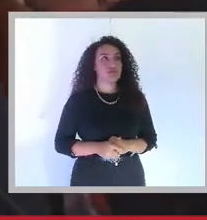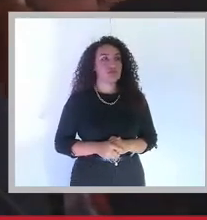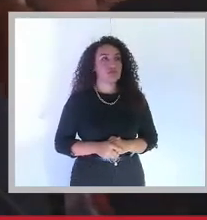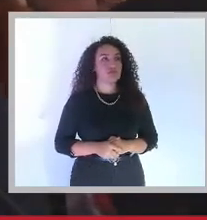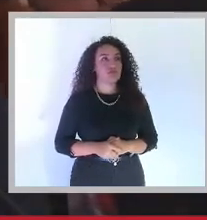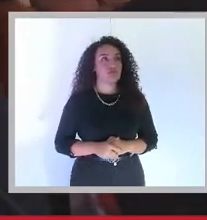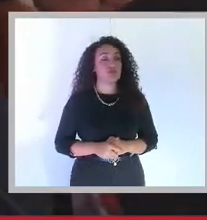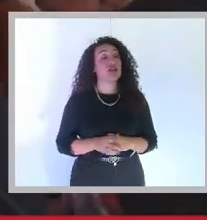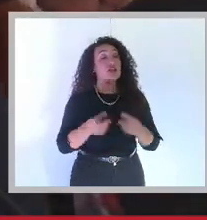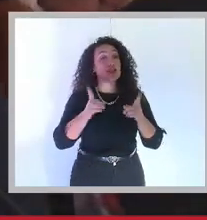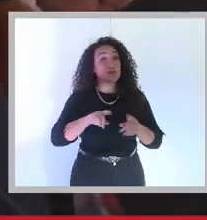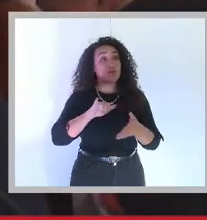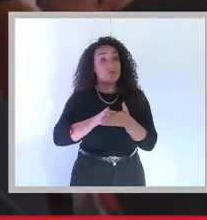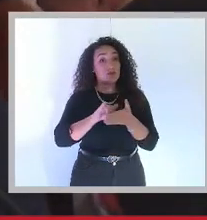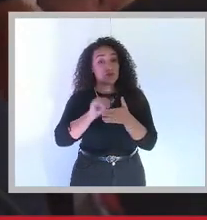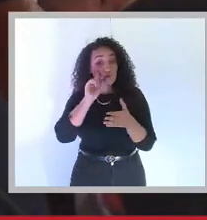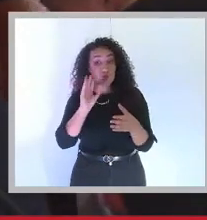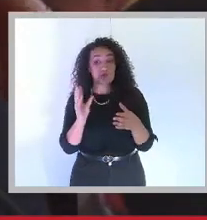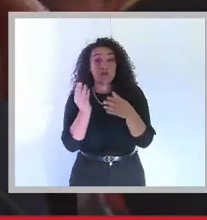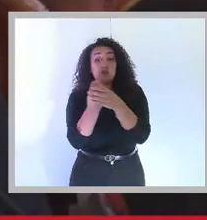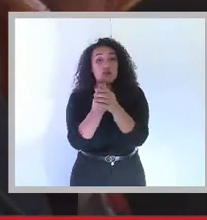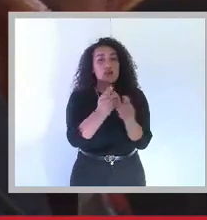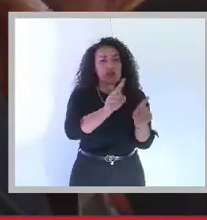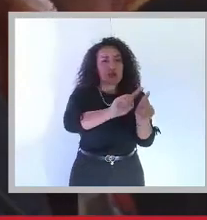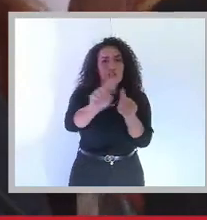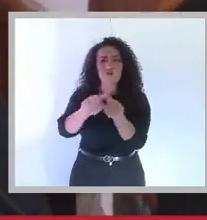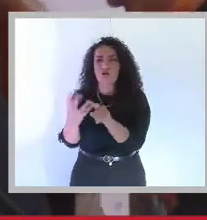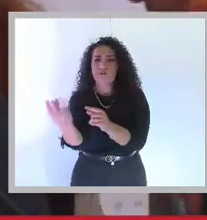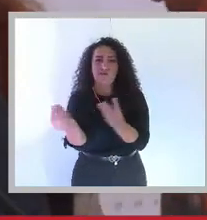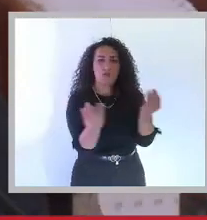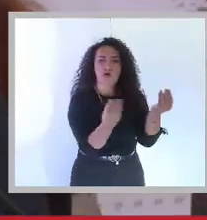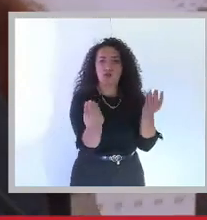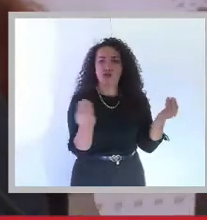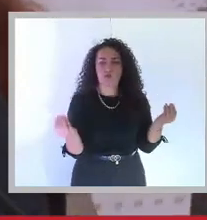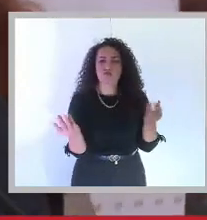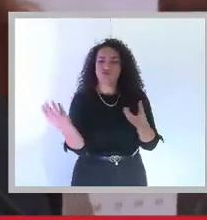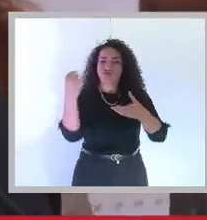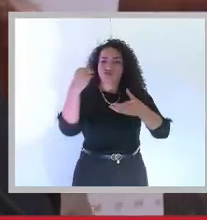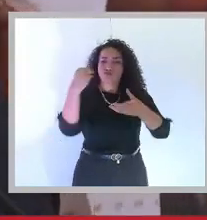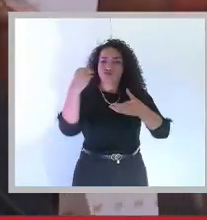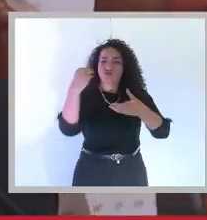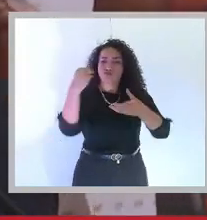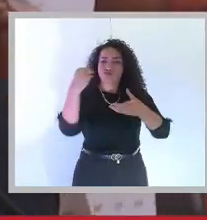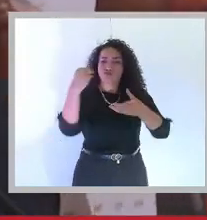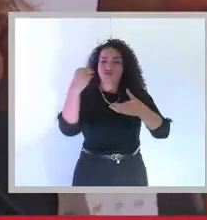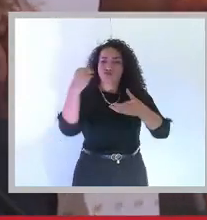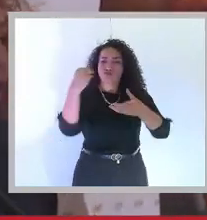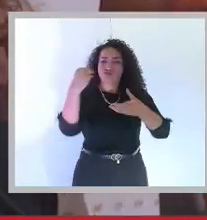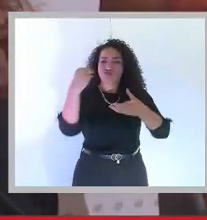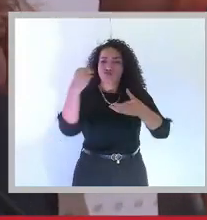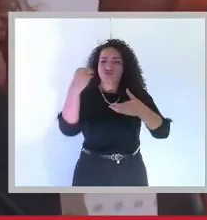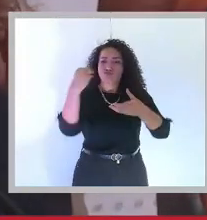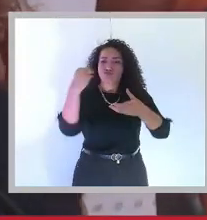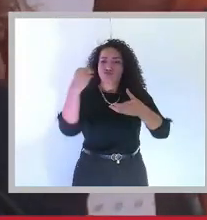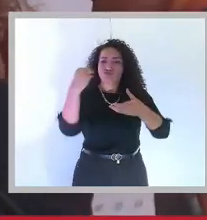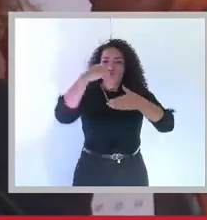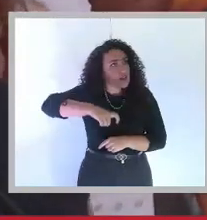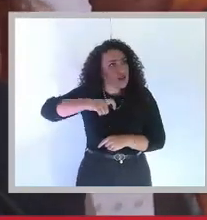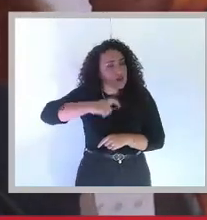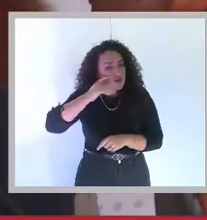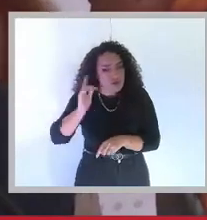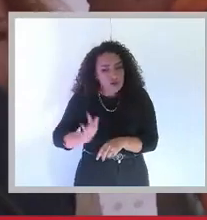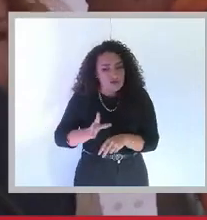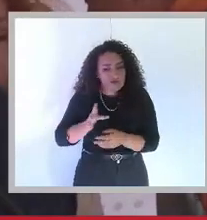la inclusión de los diferentes sectores sociales que sienten la posibilidad de influir en el proceso